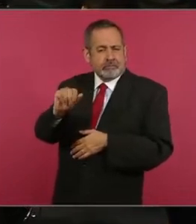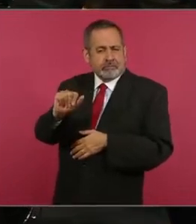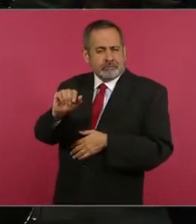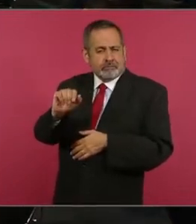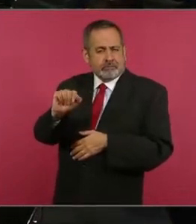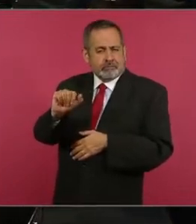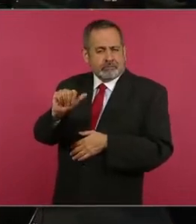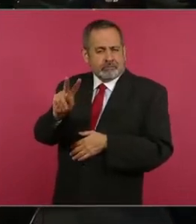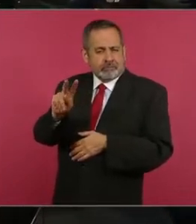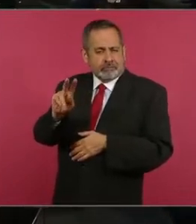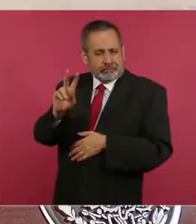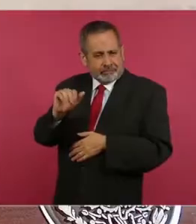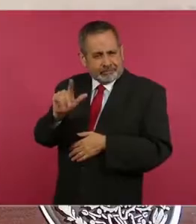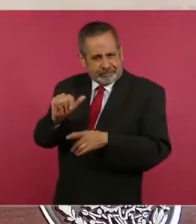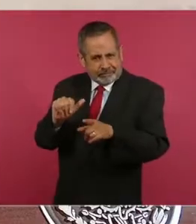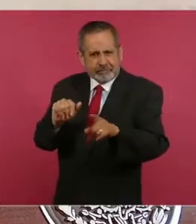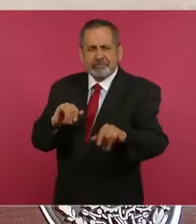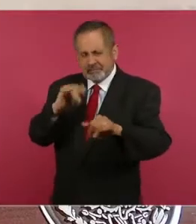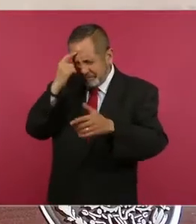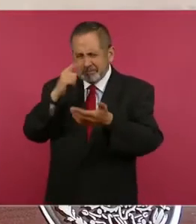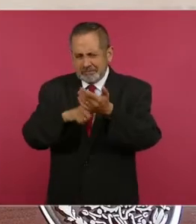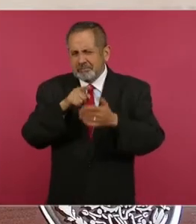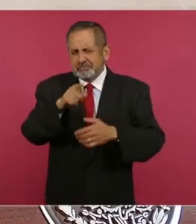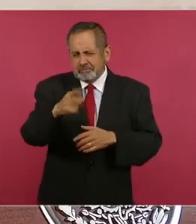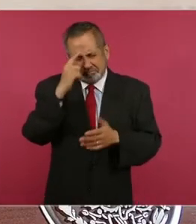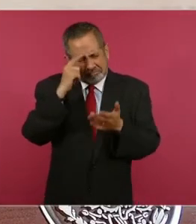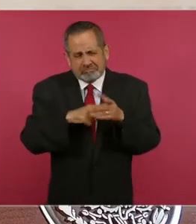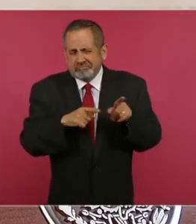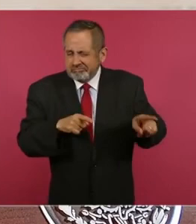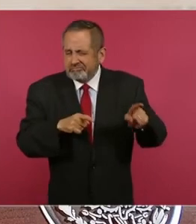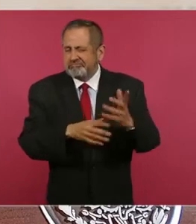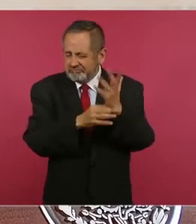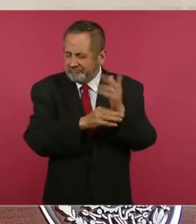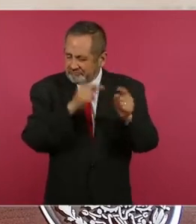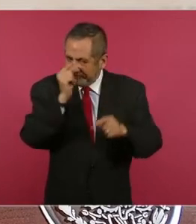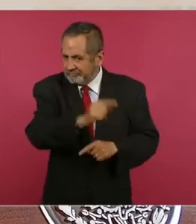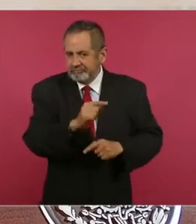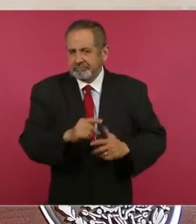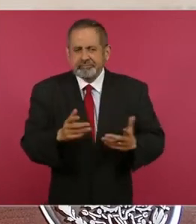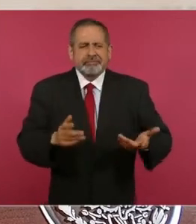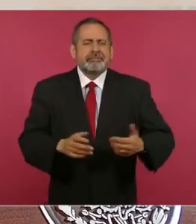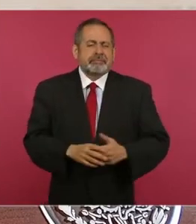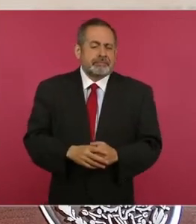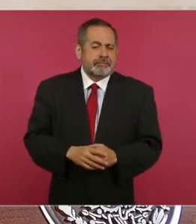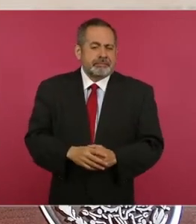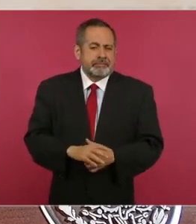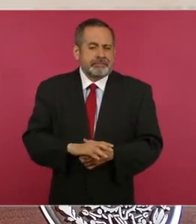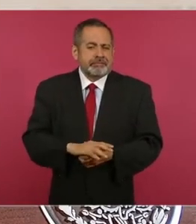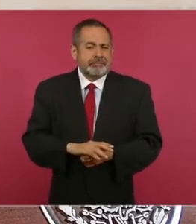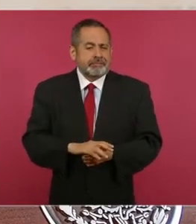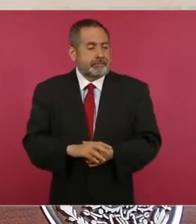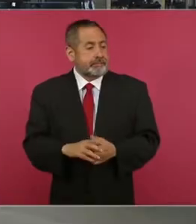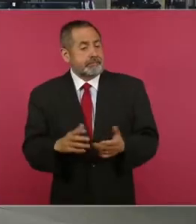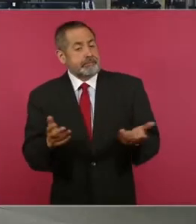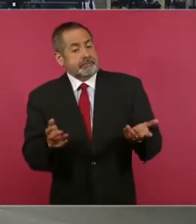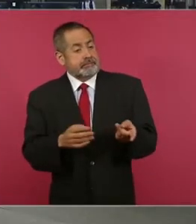con todo mi respeto, porque ahora